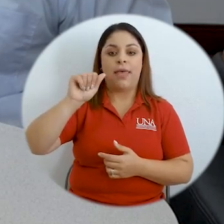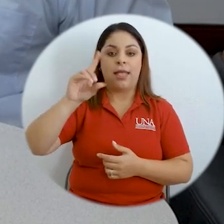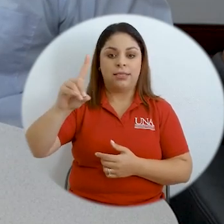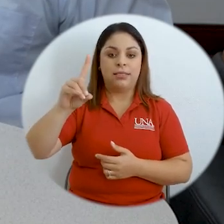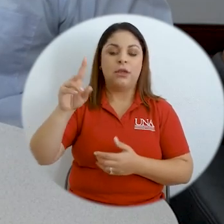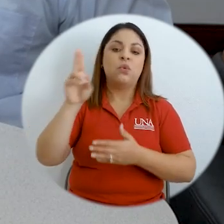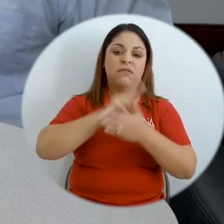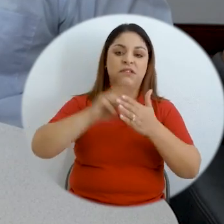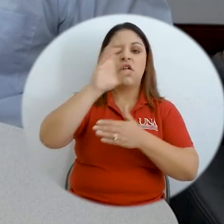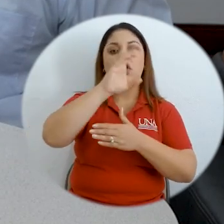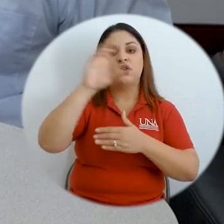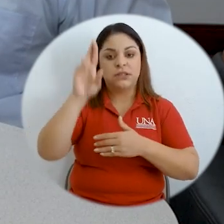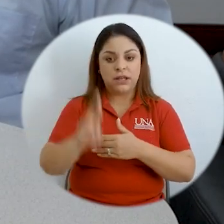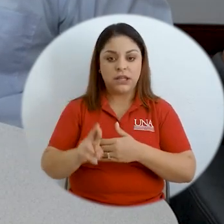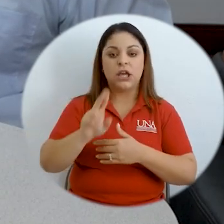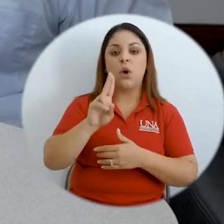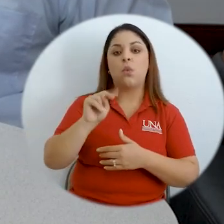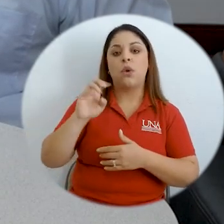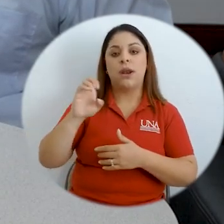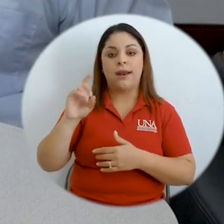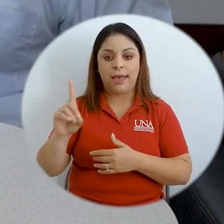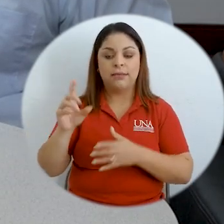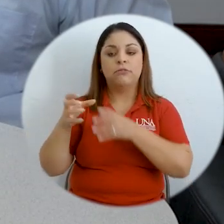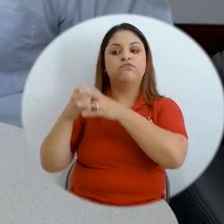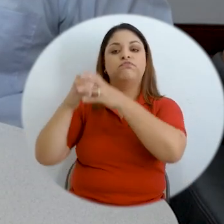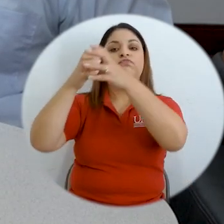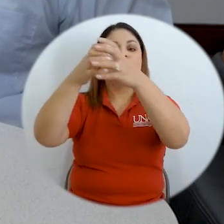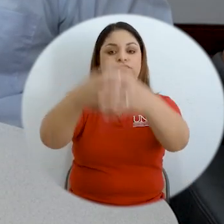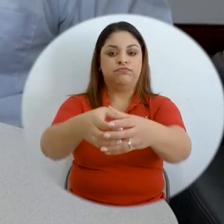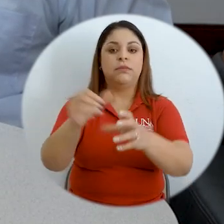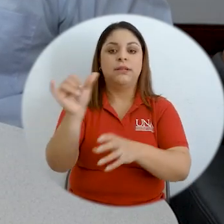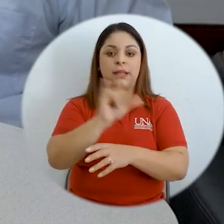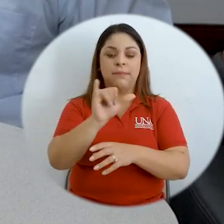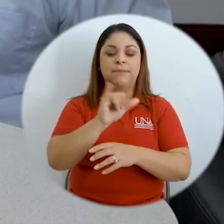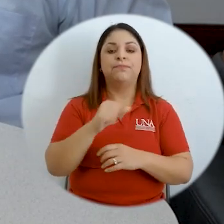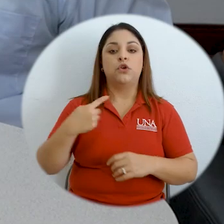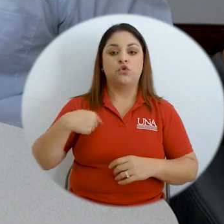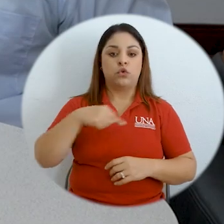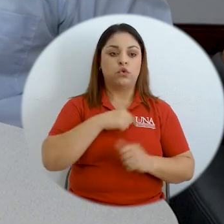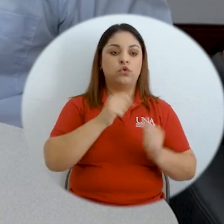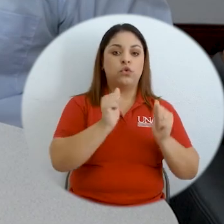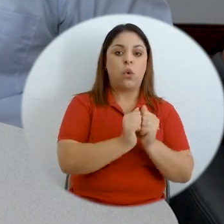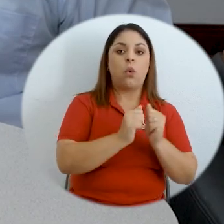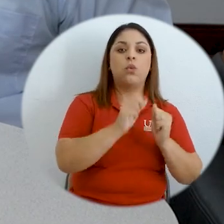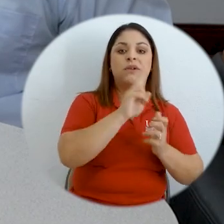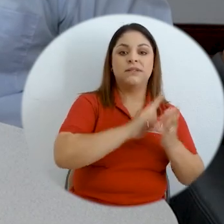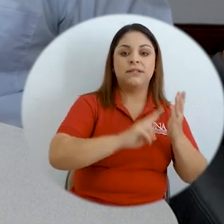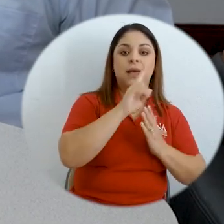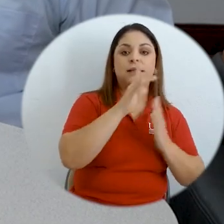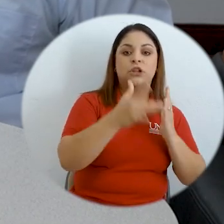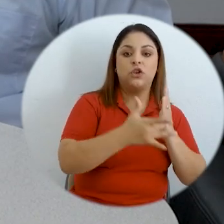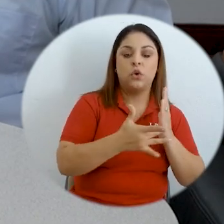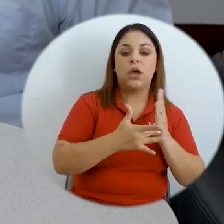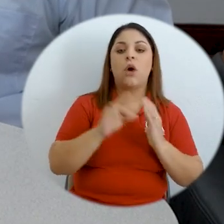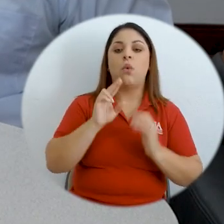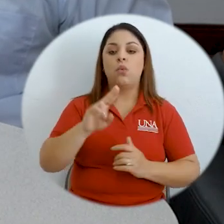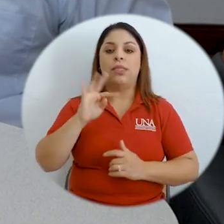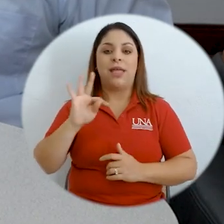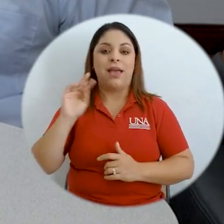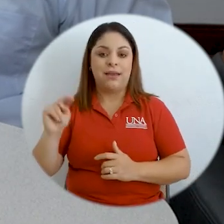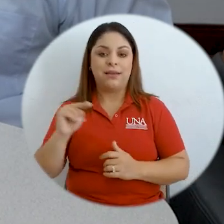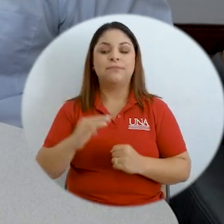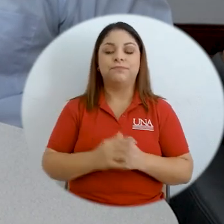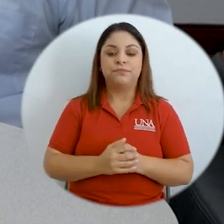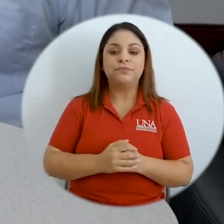Costa Rica, la UNED, nosotros estaremos con el Tecnológico y la UTN en la Merced, y los